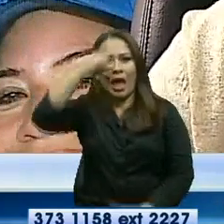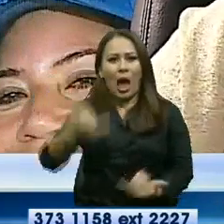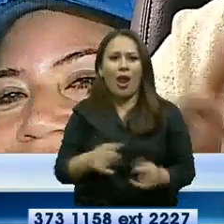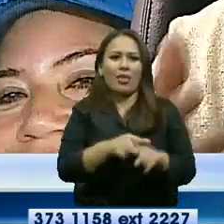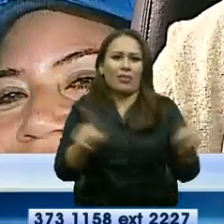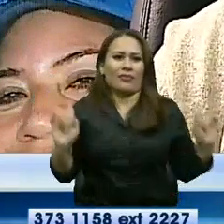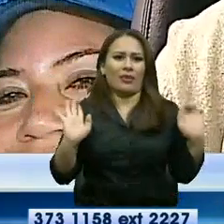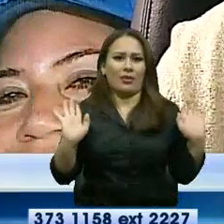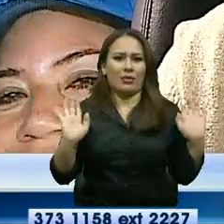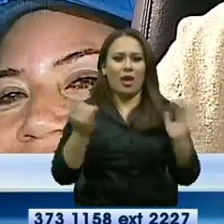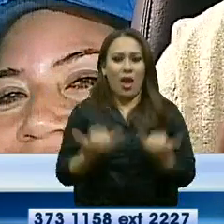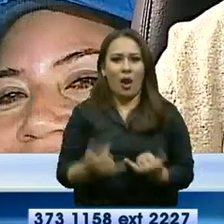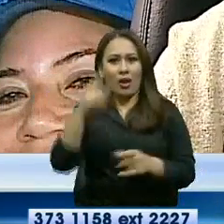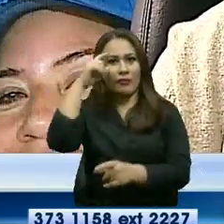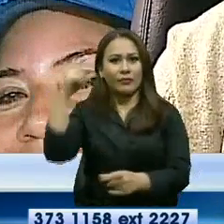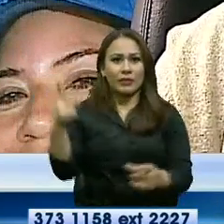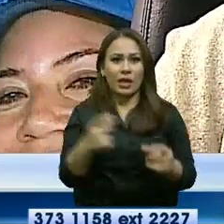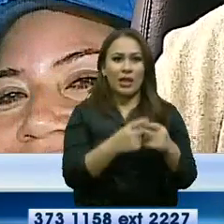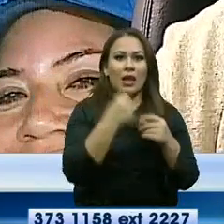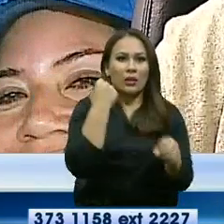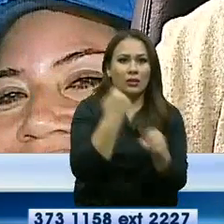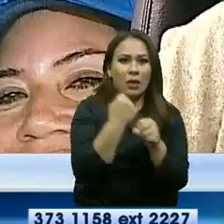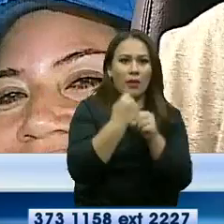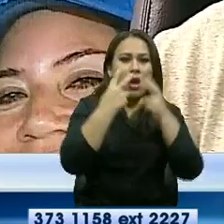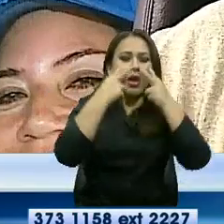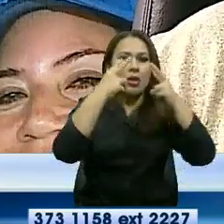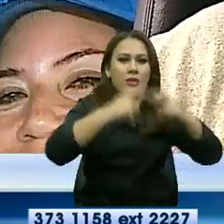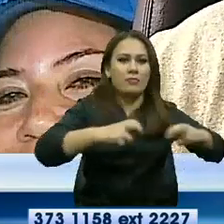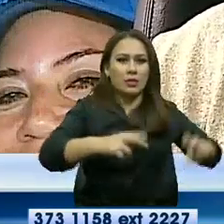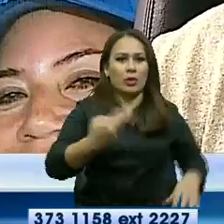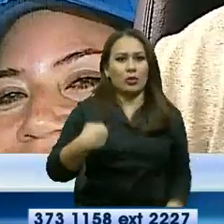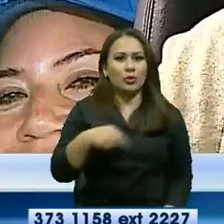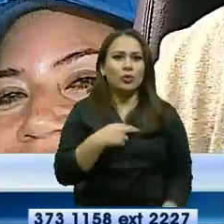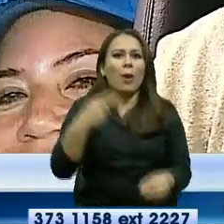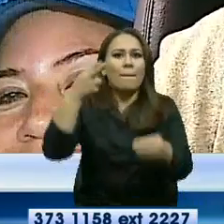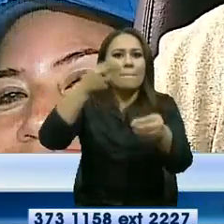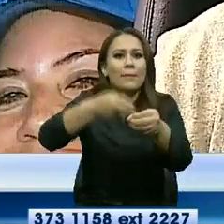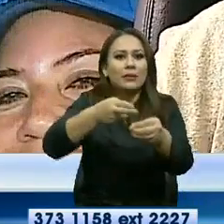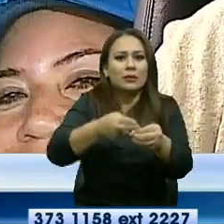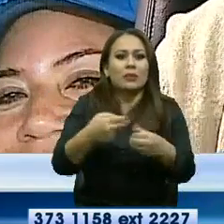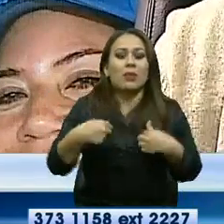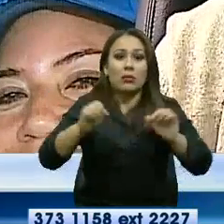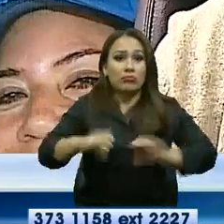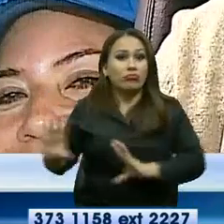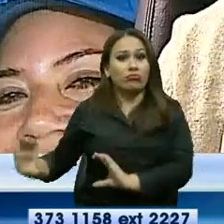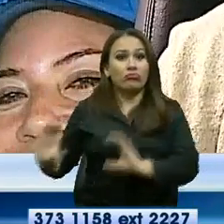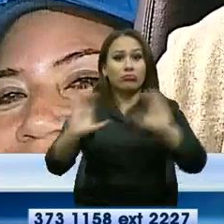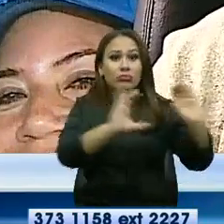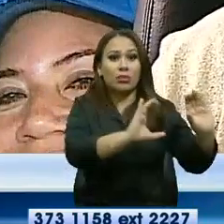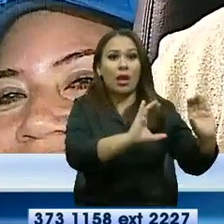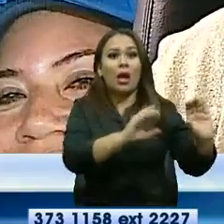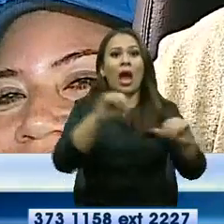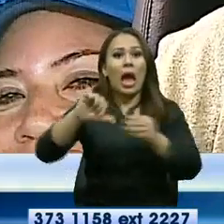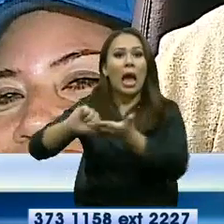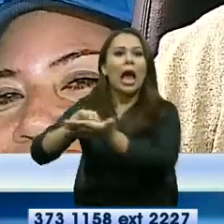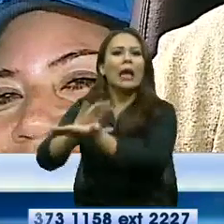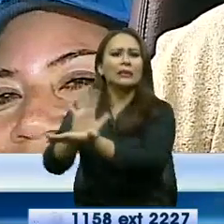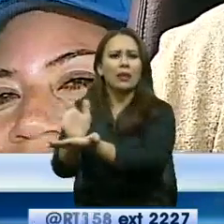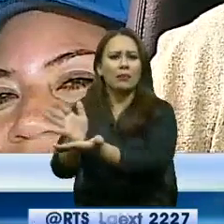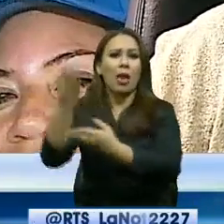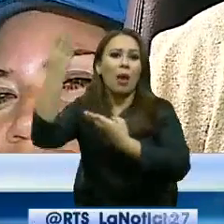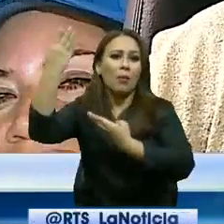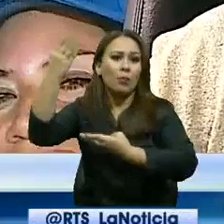momento que la Fiscalía está haciendo su trabajo y que nosotros somos parte procesal y lo estamos cumpliendo, y la Asamblea, pues,